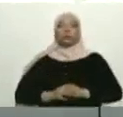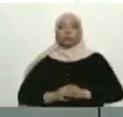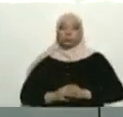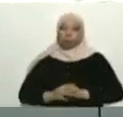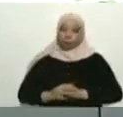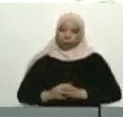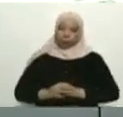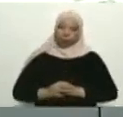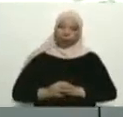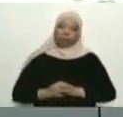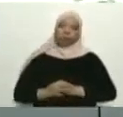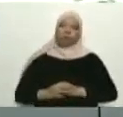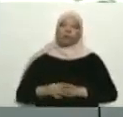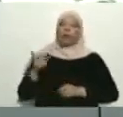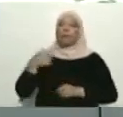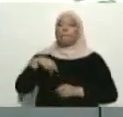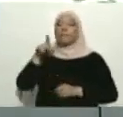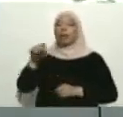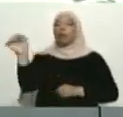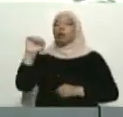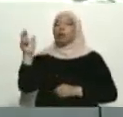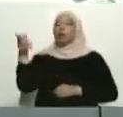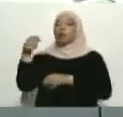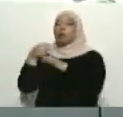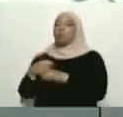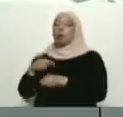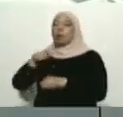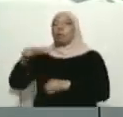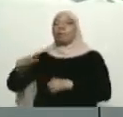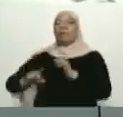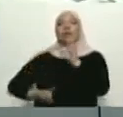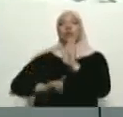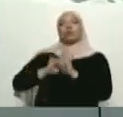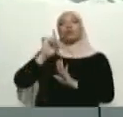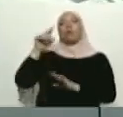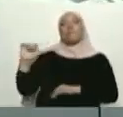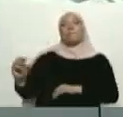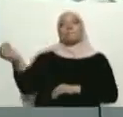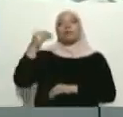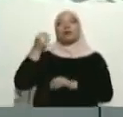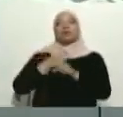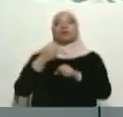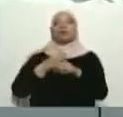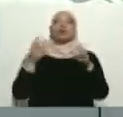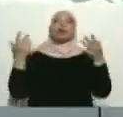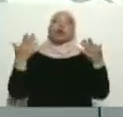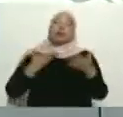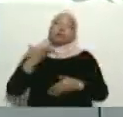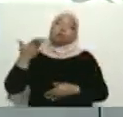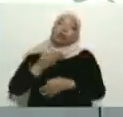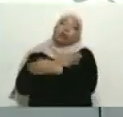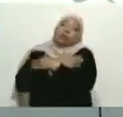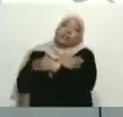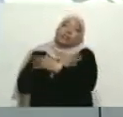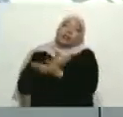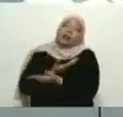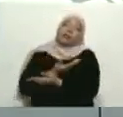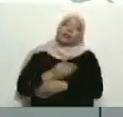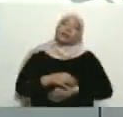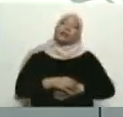terminales terrestres todos recibieron un incremento Y eso es digno de aplaudir porque estamos en una situación